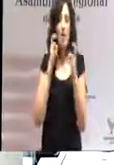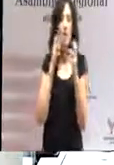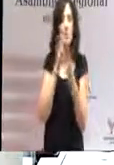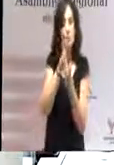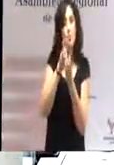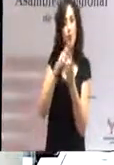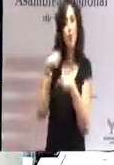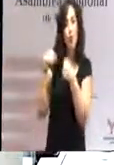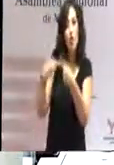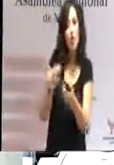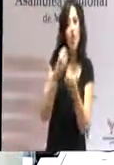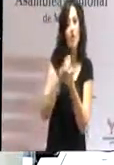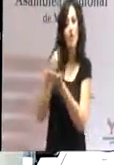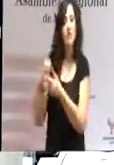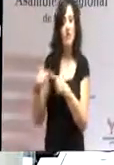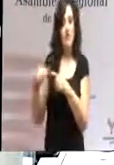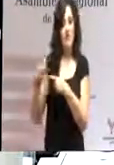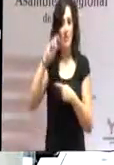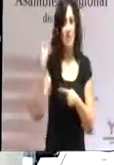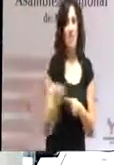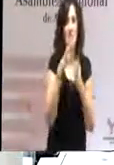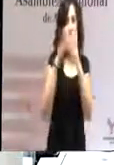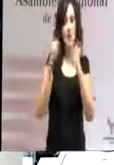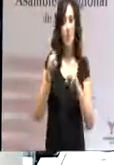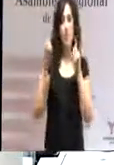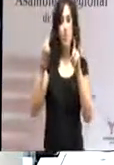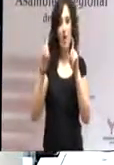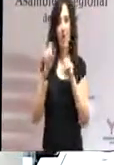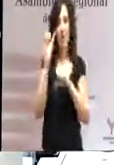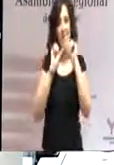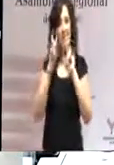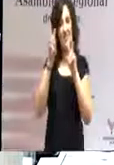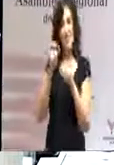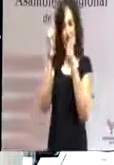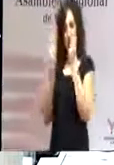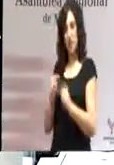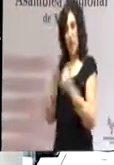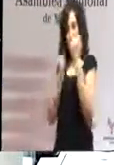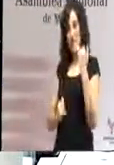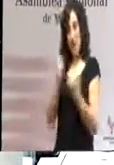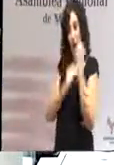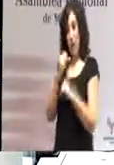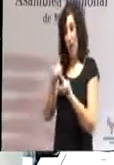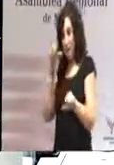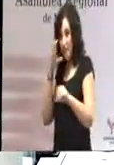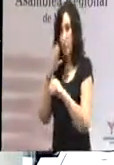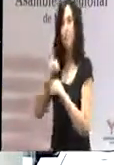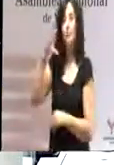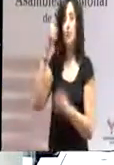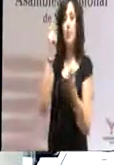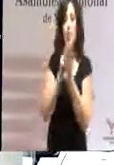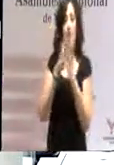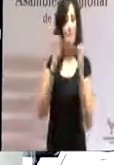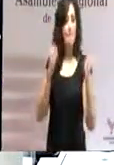sucesiones y donaciones, pacto por la educación recuperando los niveles de inversión anteriores a la crisis, pacto nacional por un